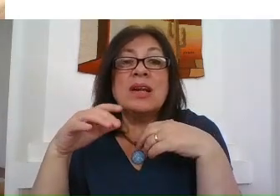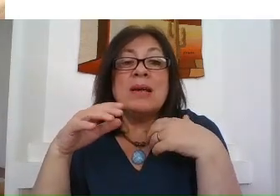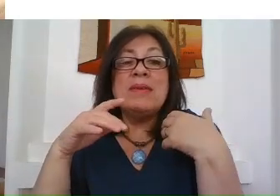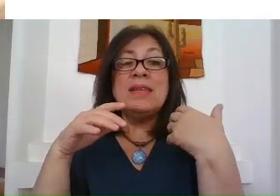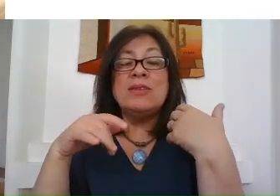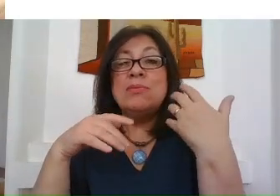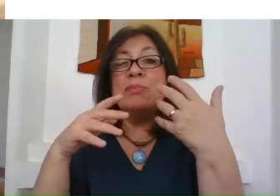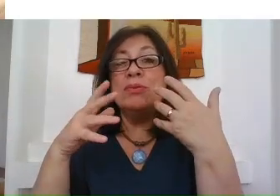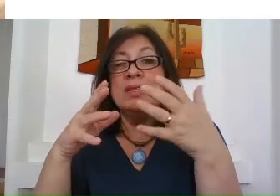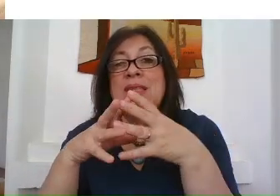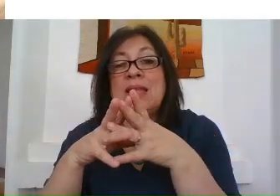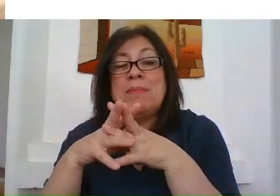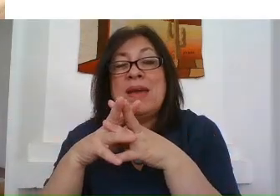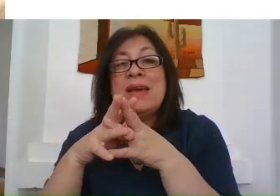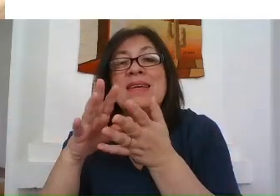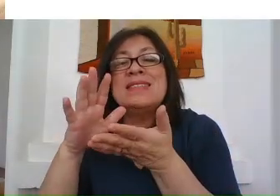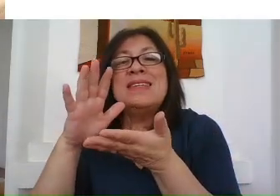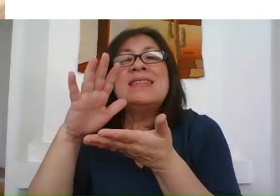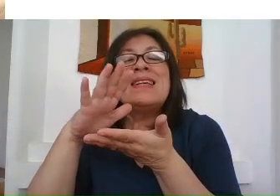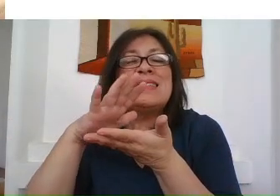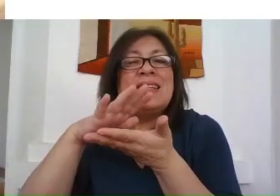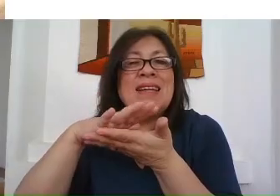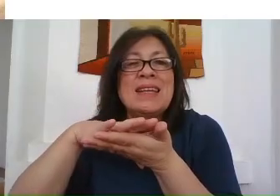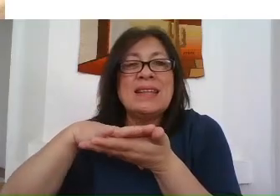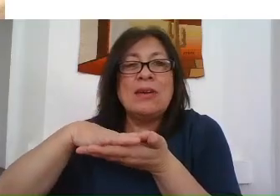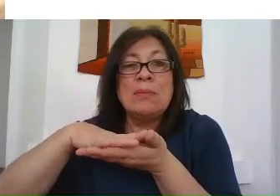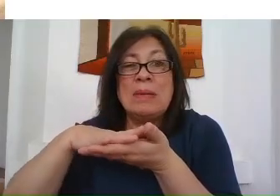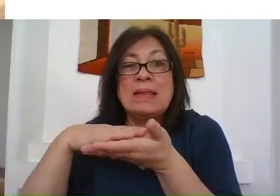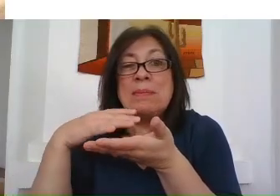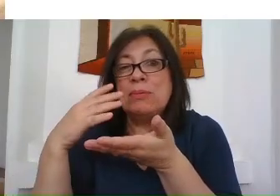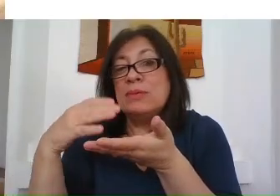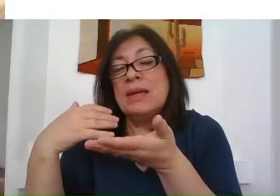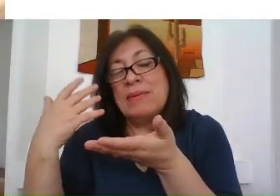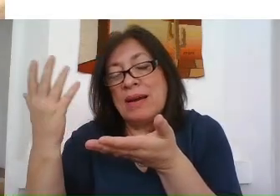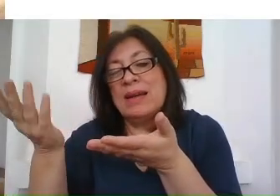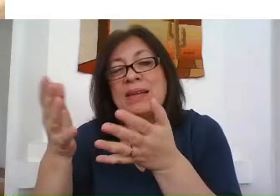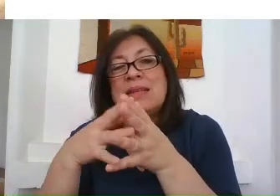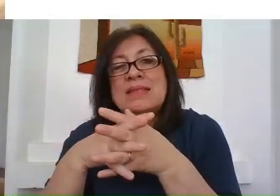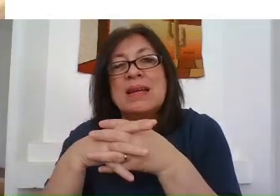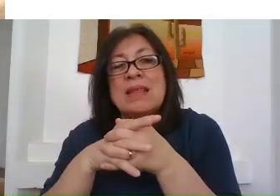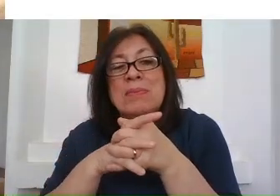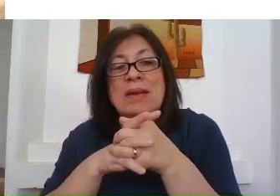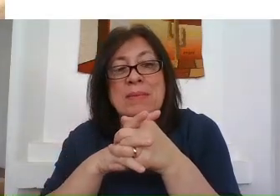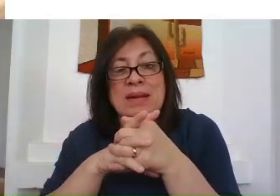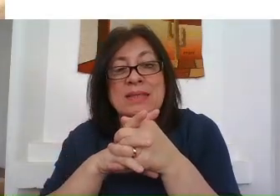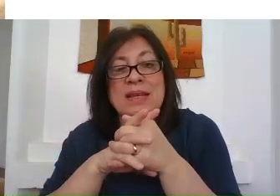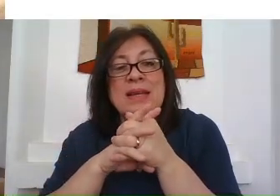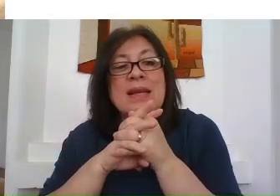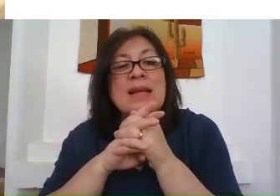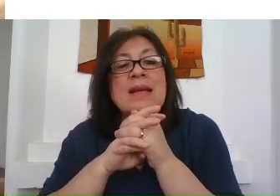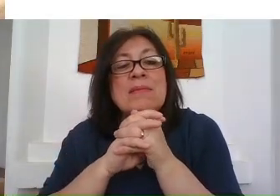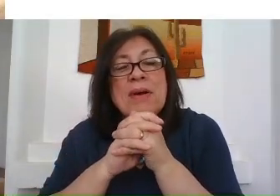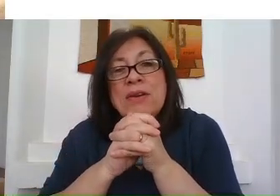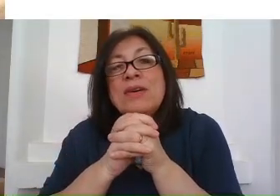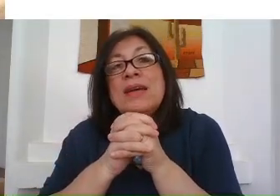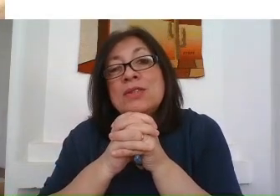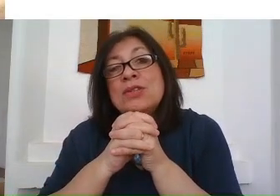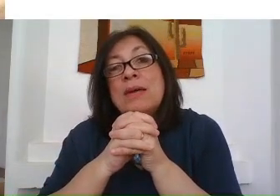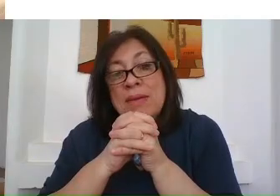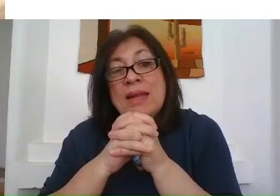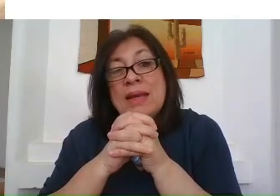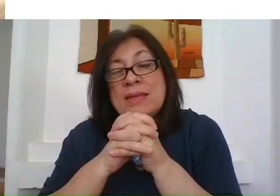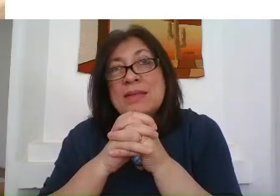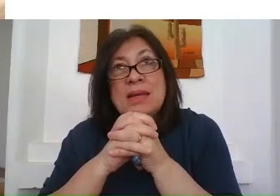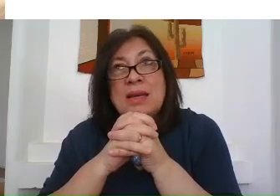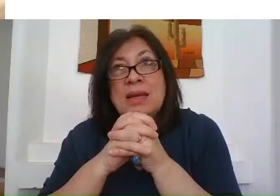desplazándose muy rapidito en puntitas de pie, sin esa sinergia talón planta punta que va a caracterizar después la marcha. Bueno,